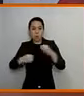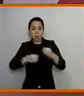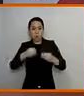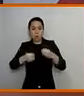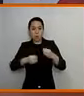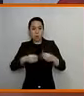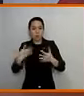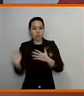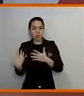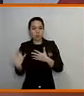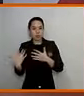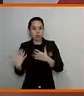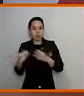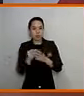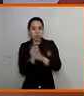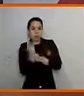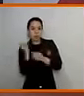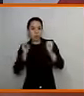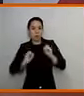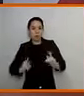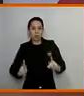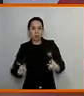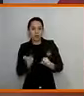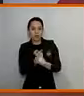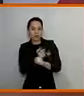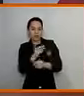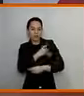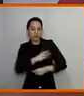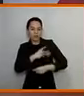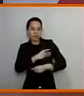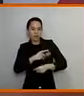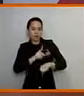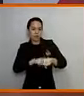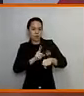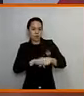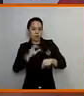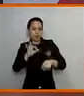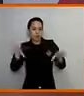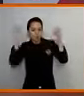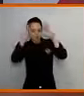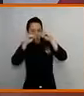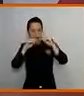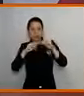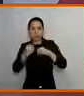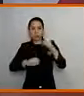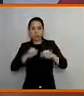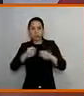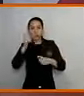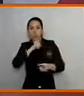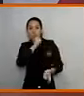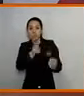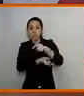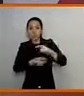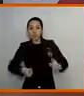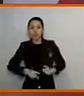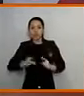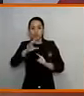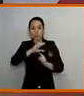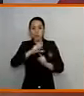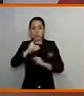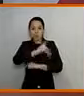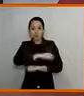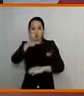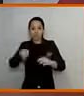Los esperamos en una nueva oportunidad para ganar y divertirse en nuestro sorteo a las 9:00 de la noche, porque el Loto te cambia la vida cada